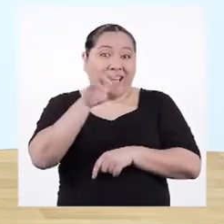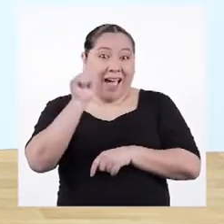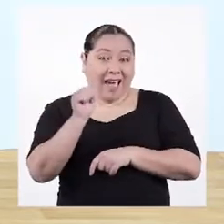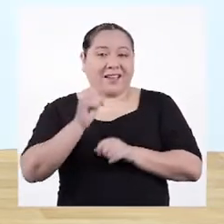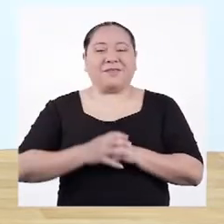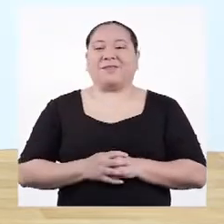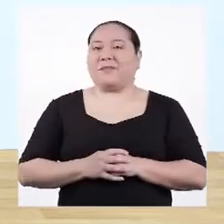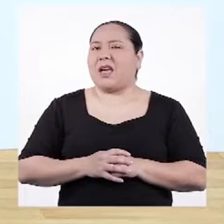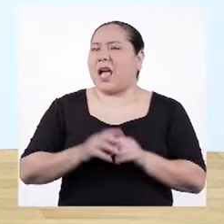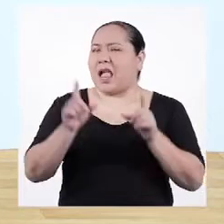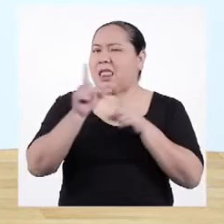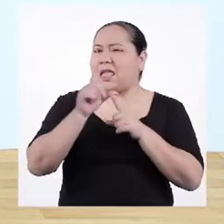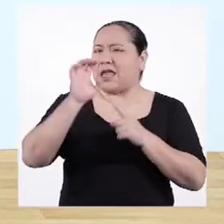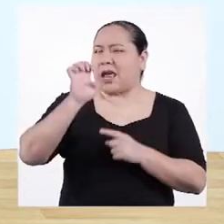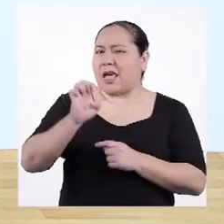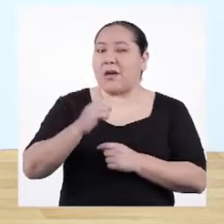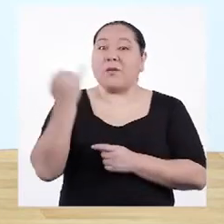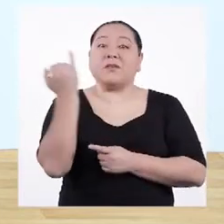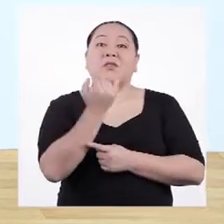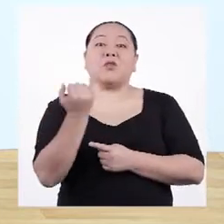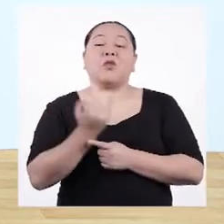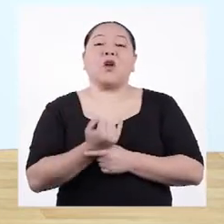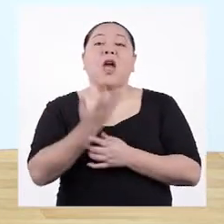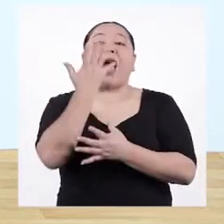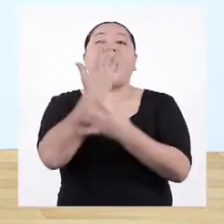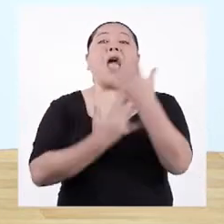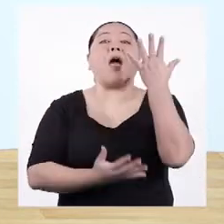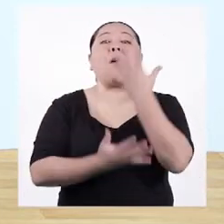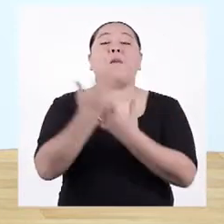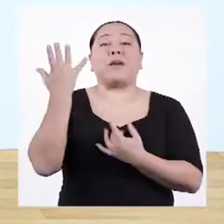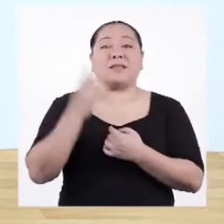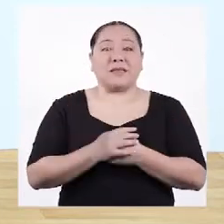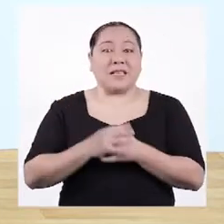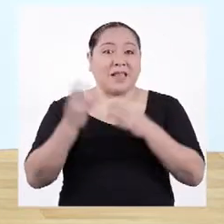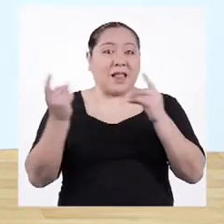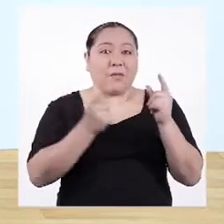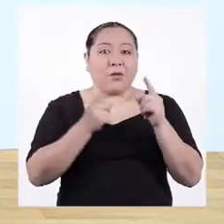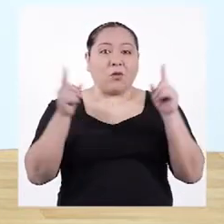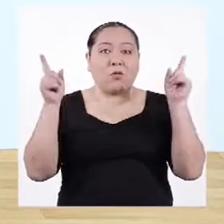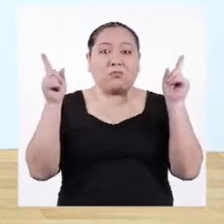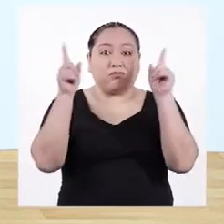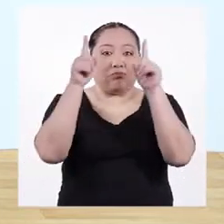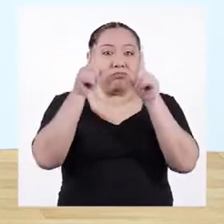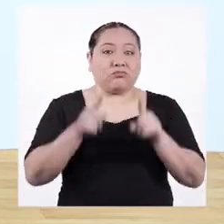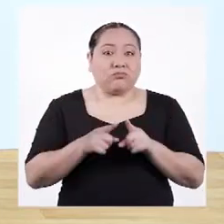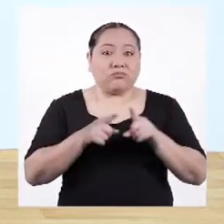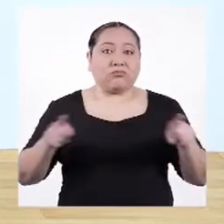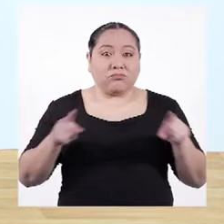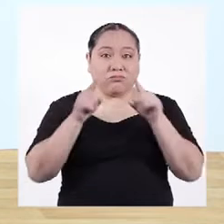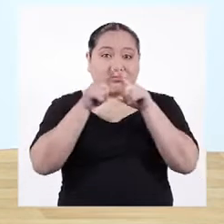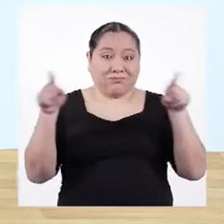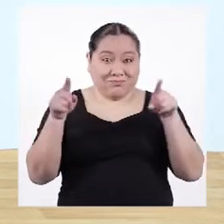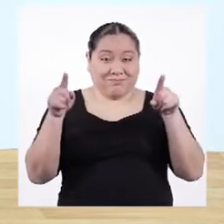Para la letra E, vamos a dibujar la letra con ambas manos al mismo tiempo y en espejo.